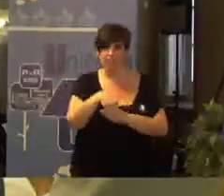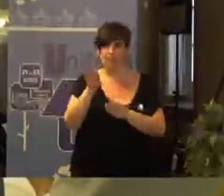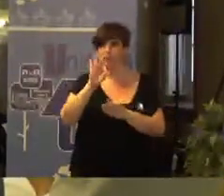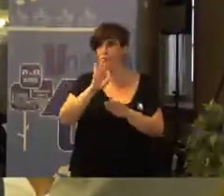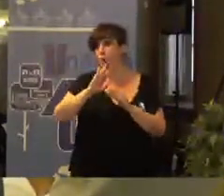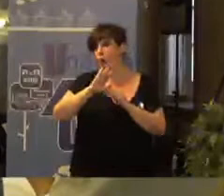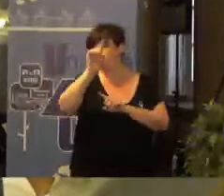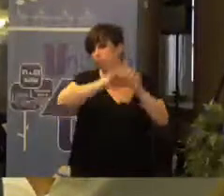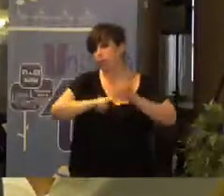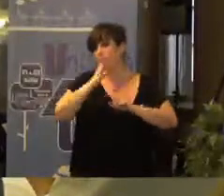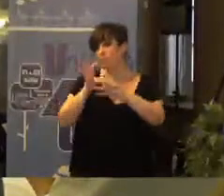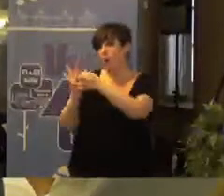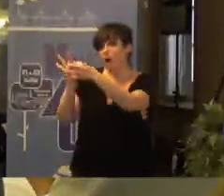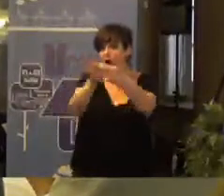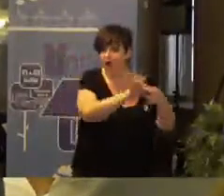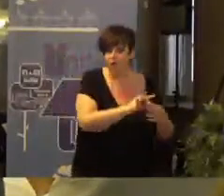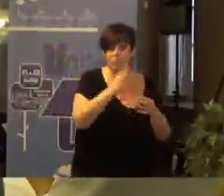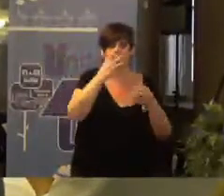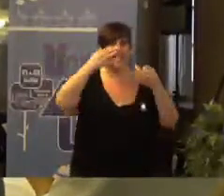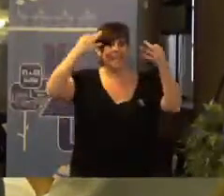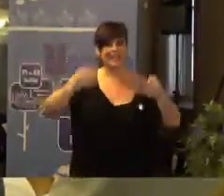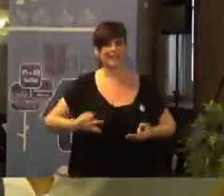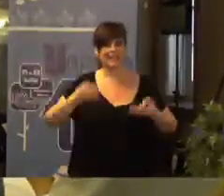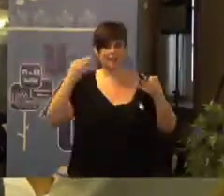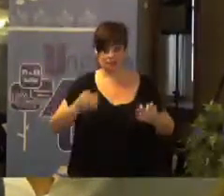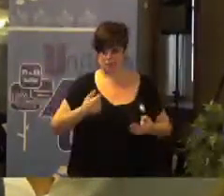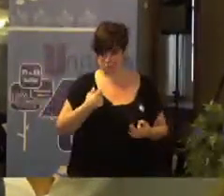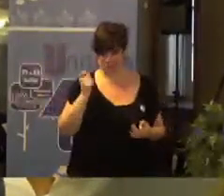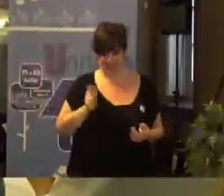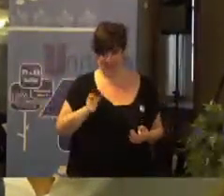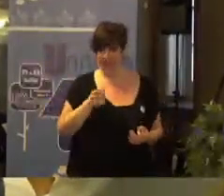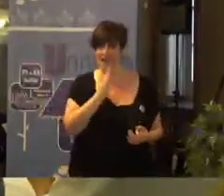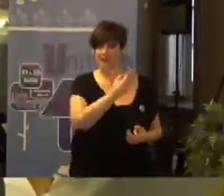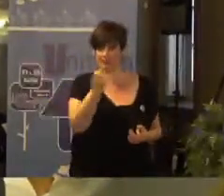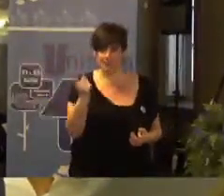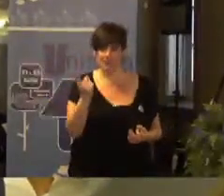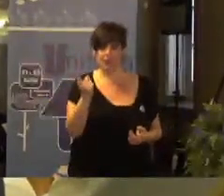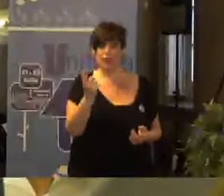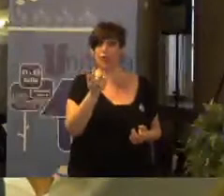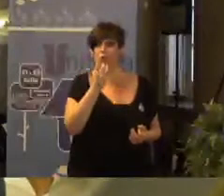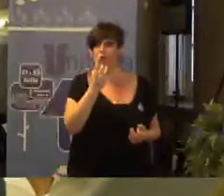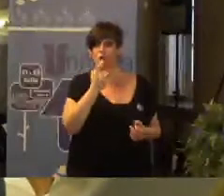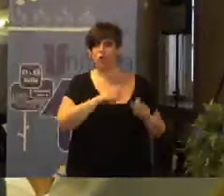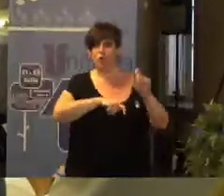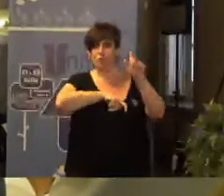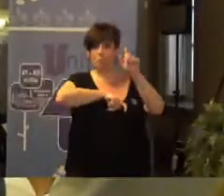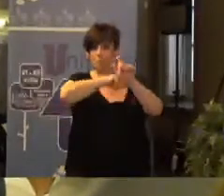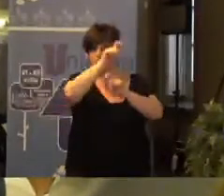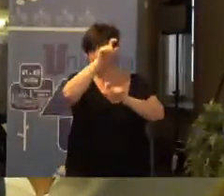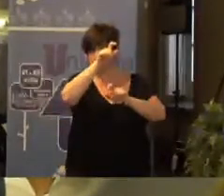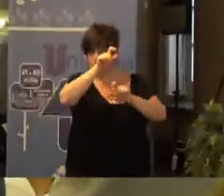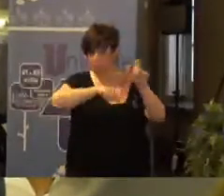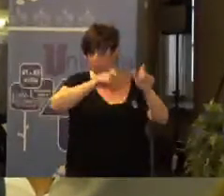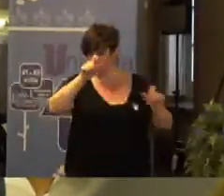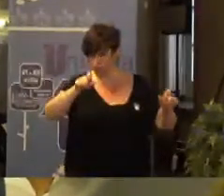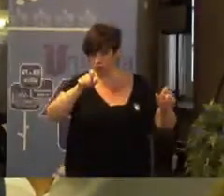cos demás aliados. Porque, realmente, por que eu sempre digo que onde hai máis proximidade do que realmente a unidade